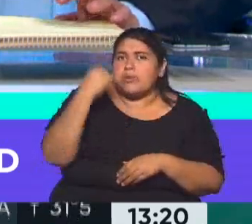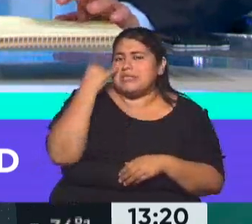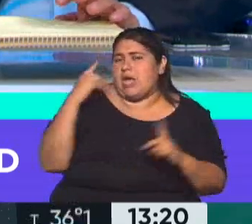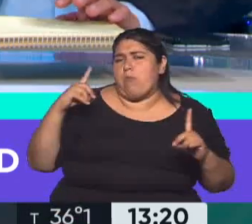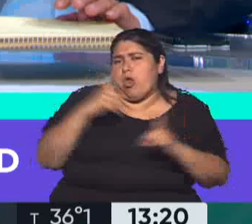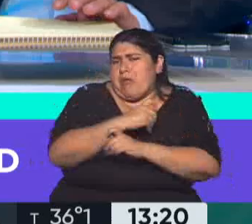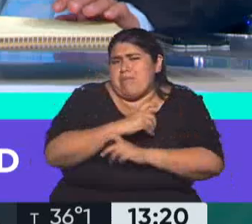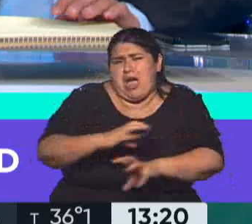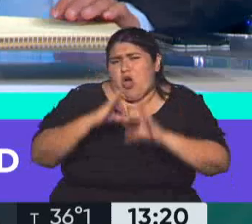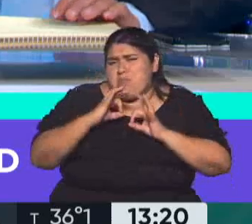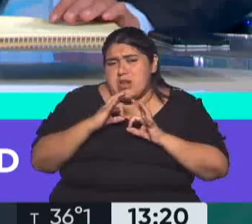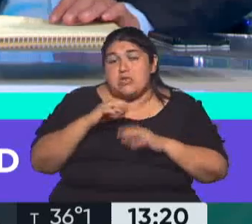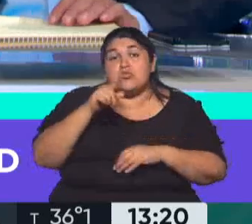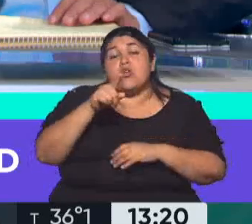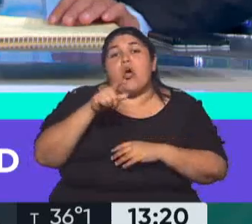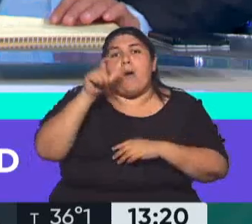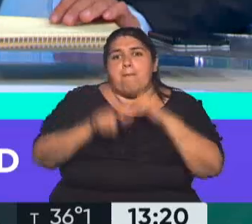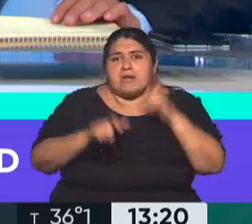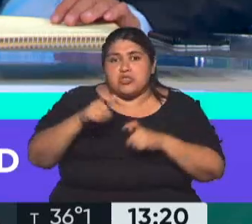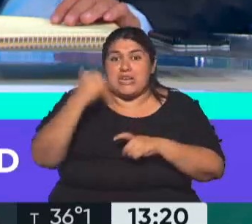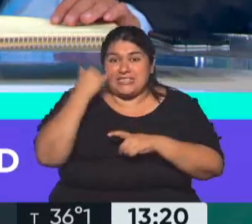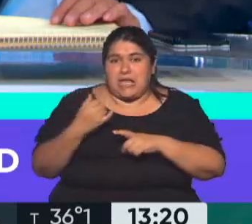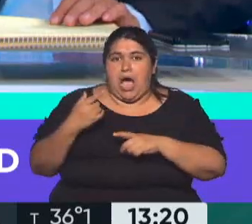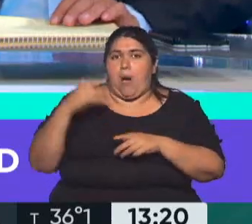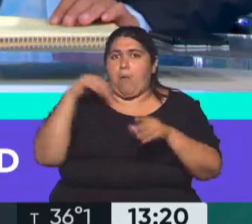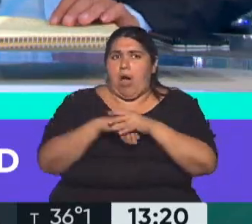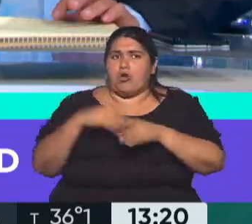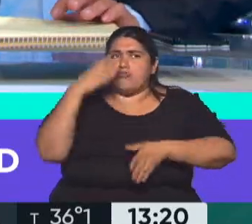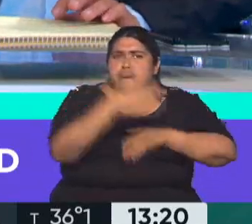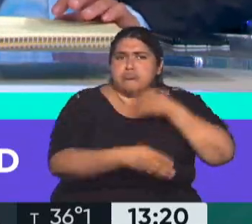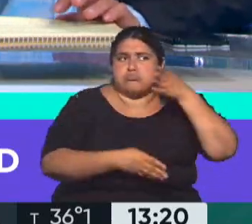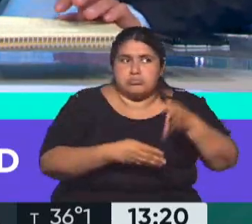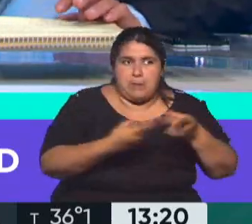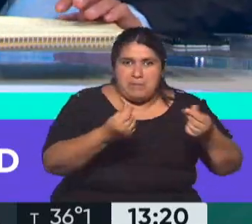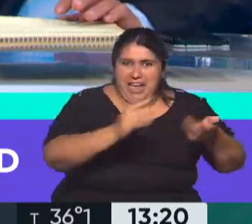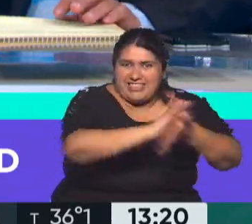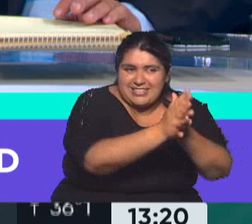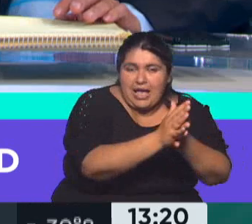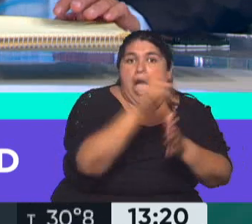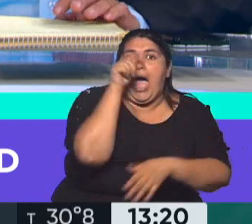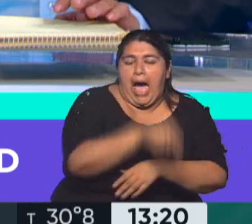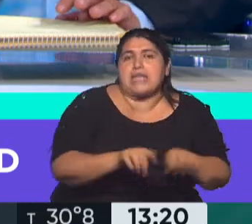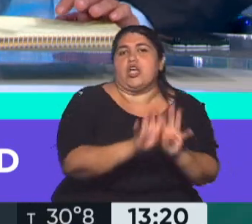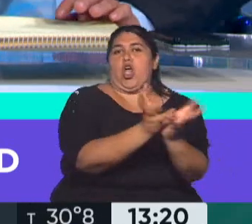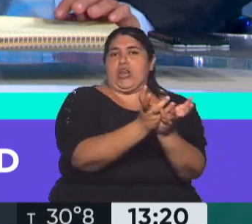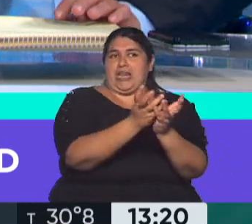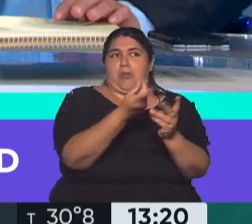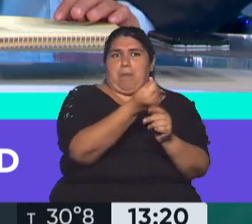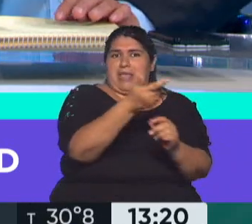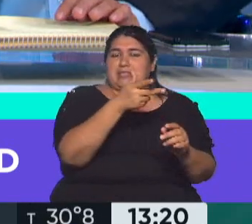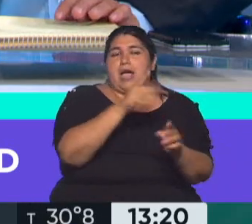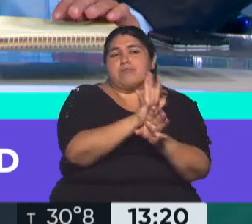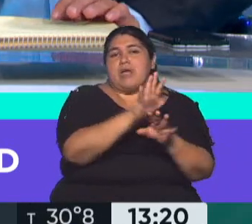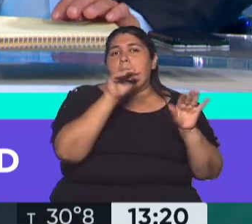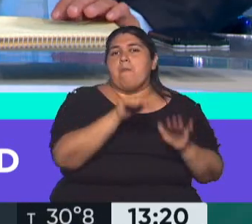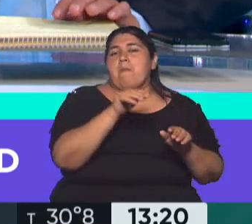total y cuando la gente empezó a recurrir a los bancos, a sacar la plata, esa plata ya no estaba. Ahí es donde se dicta el corralito. El corralito fue un freno